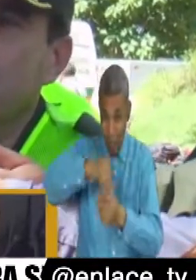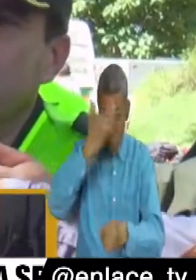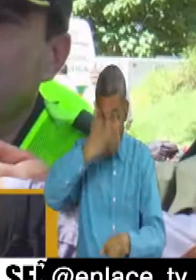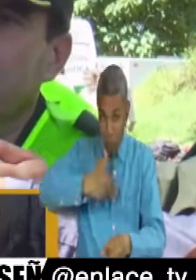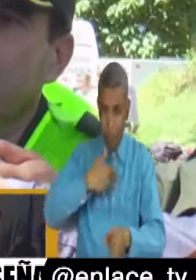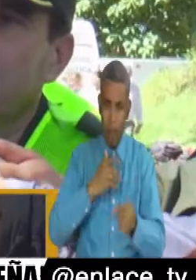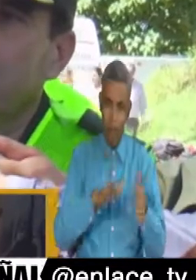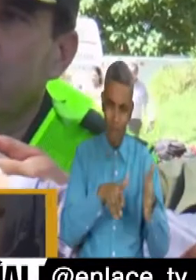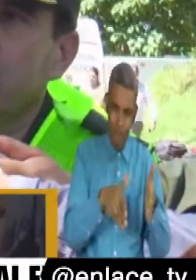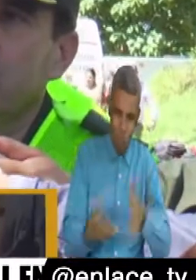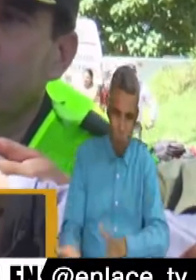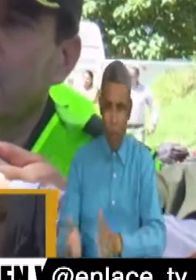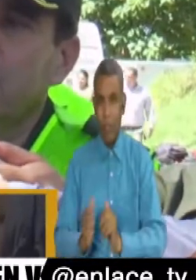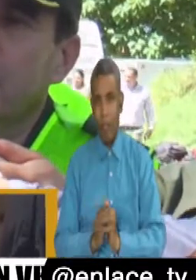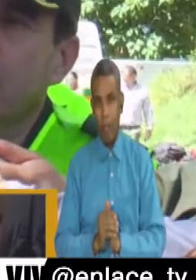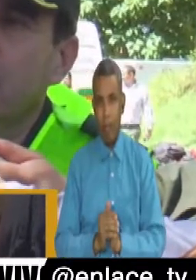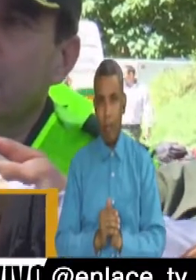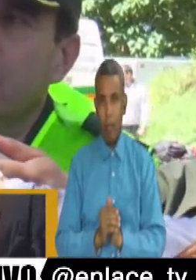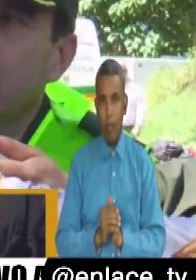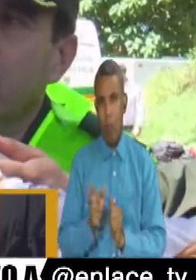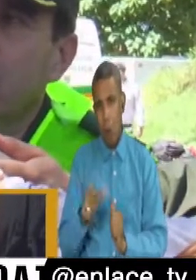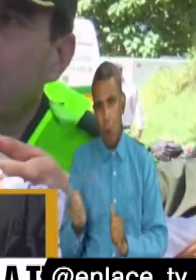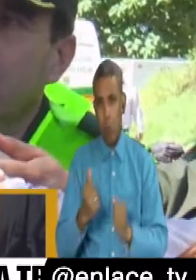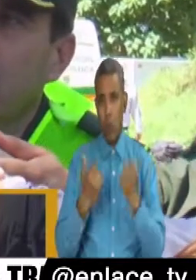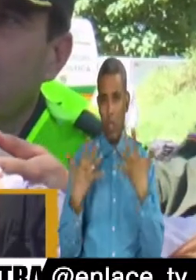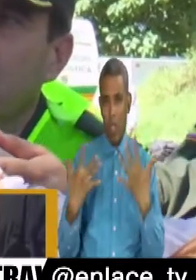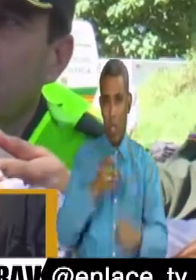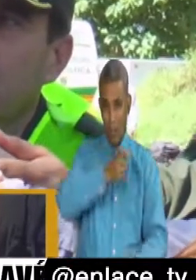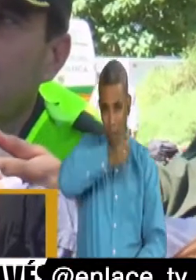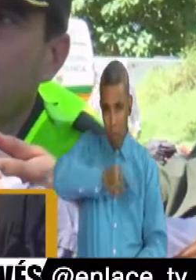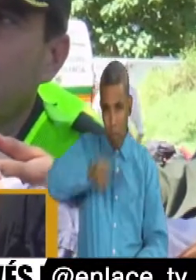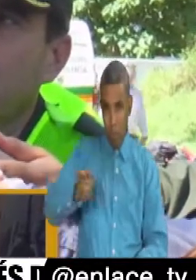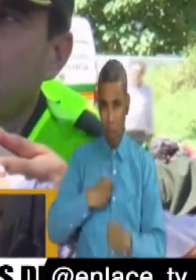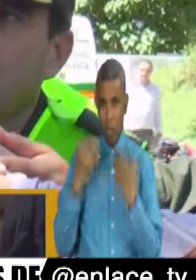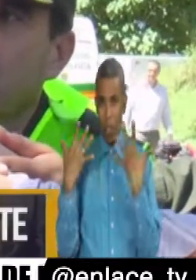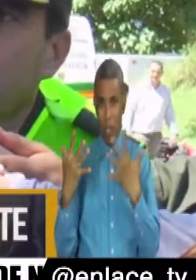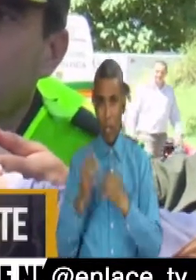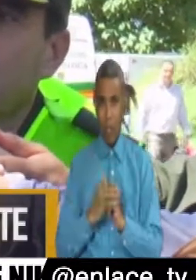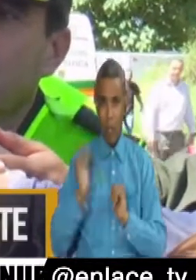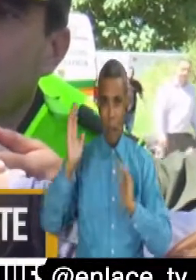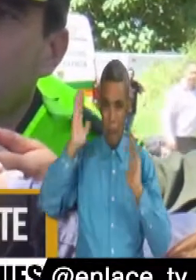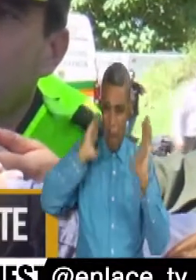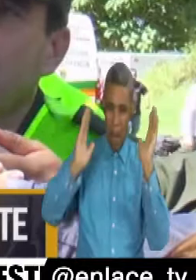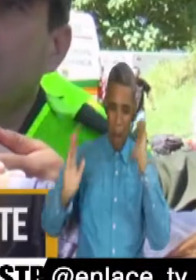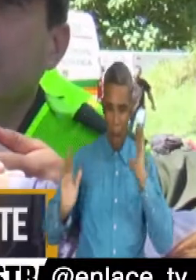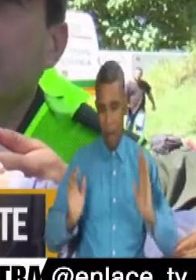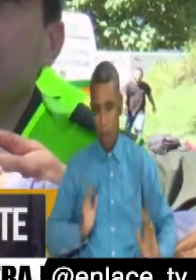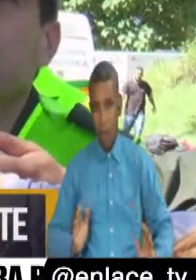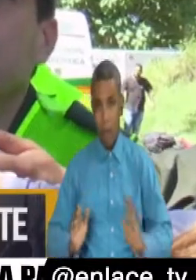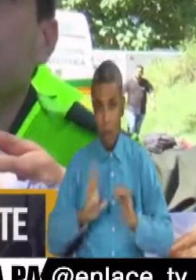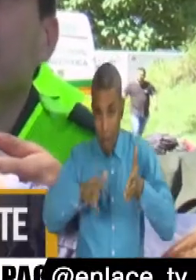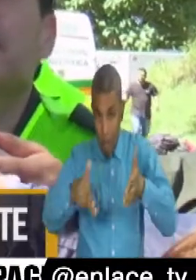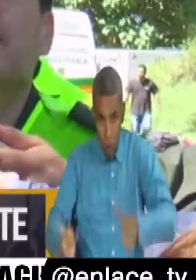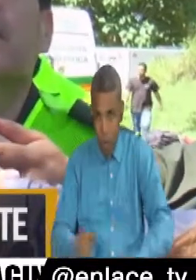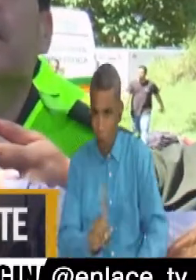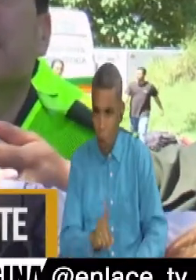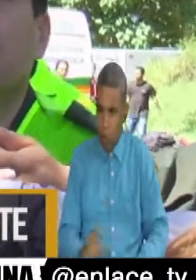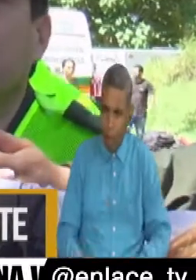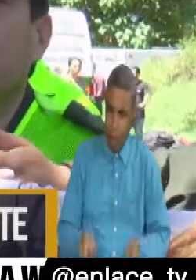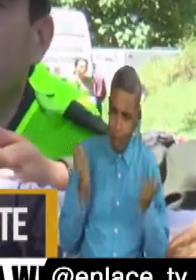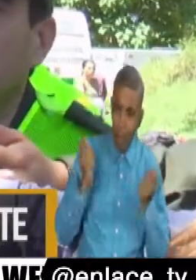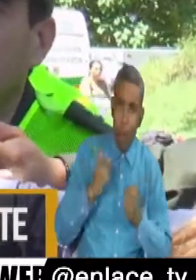En este momento los tienen ubicados en el hospital en Barranca Bermeja y se encuentran, de acuerdo a la última información que nos han